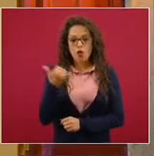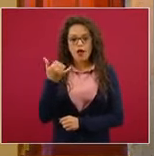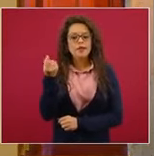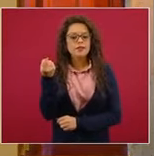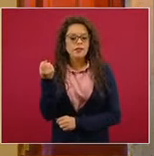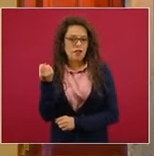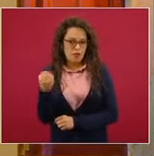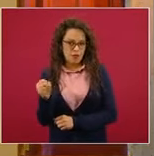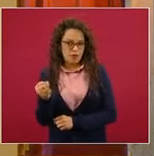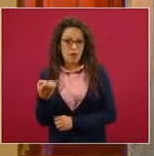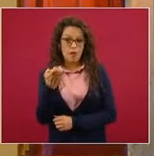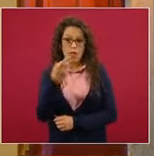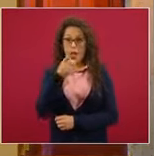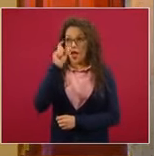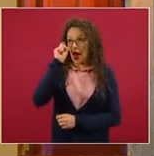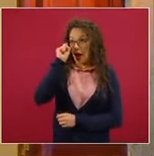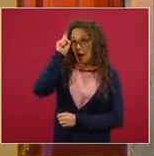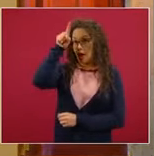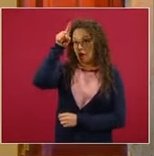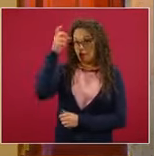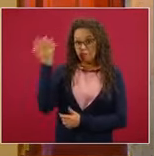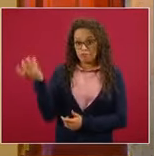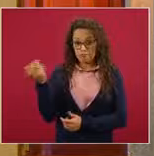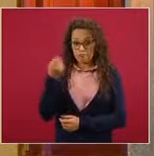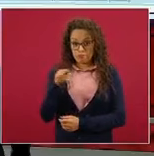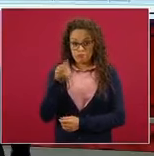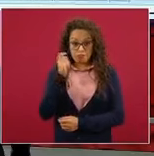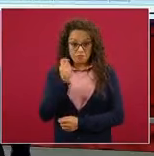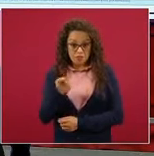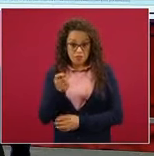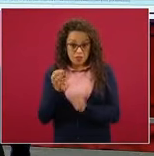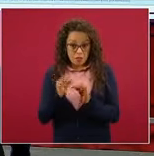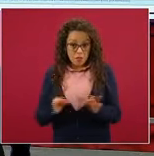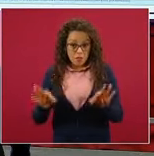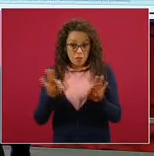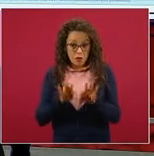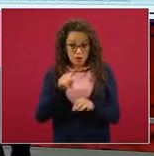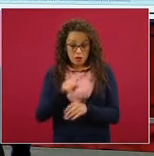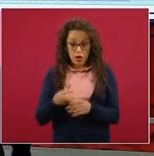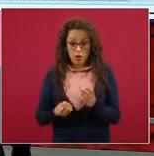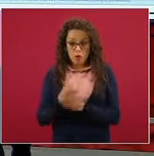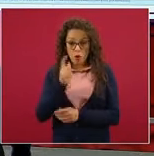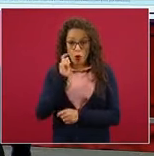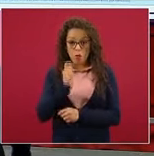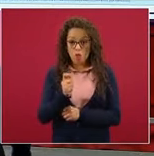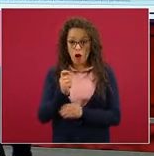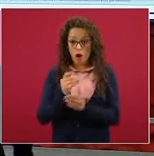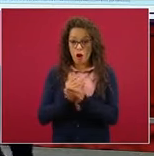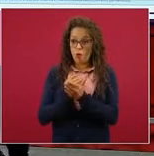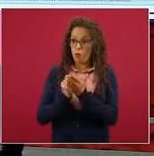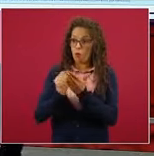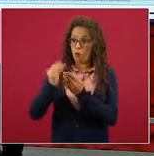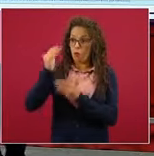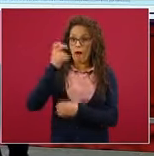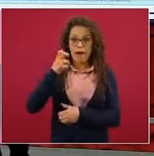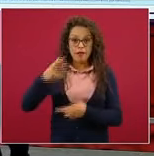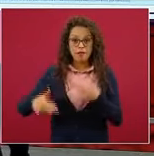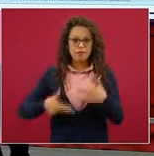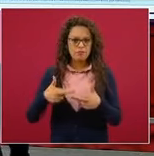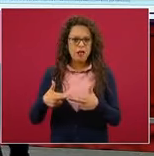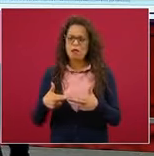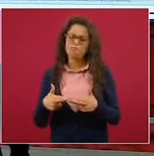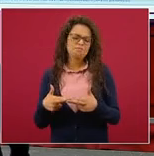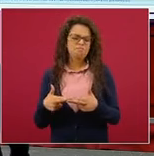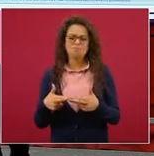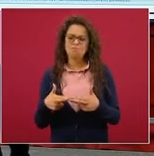Entonces, Egipto tampoco no está contribuyendo de manera importante a este nuevo incremento que vemos en esta región. La